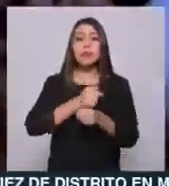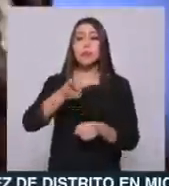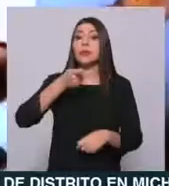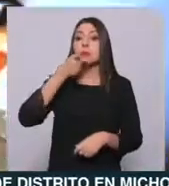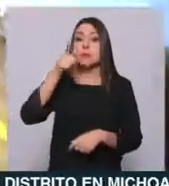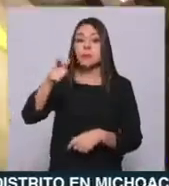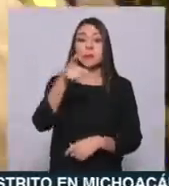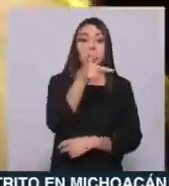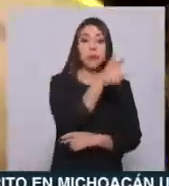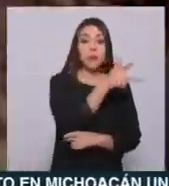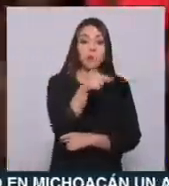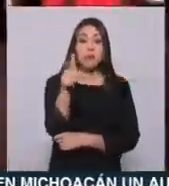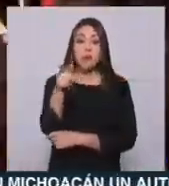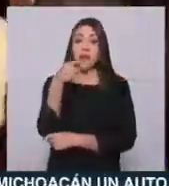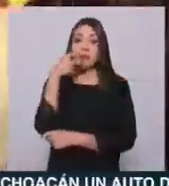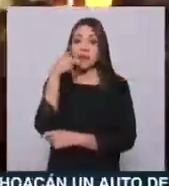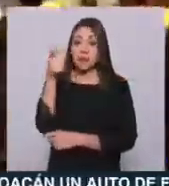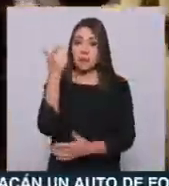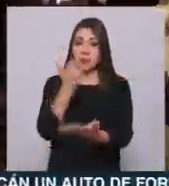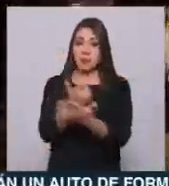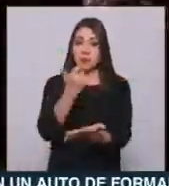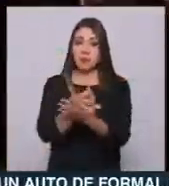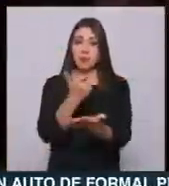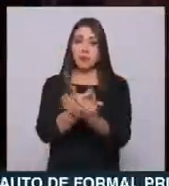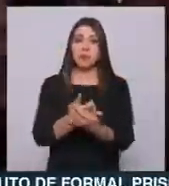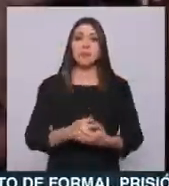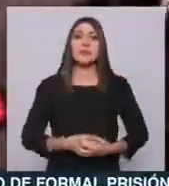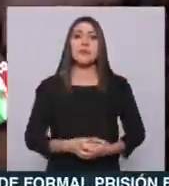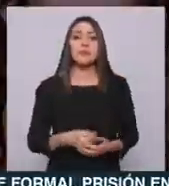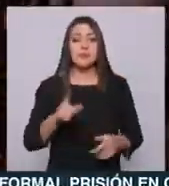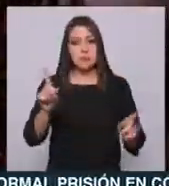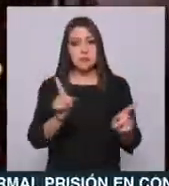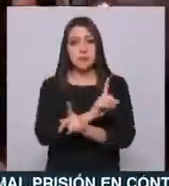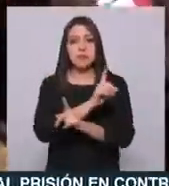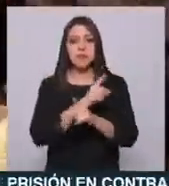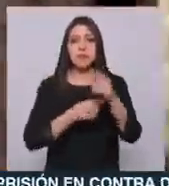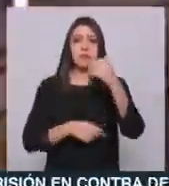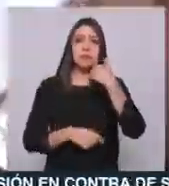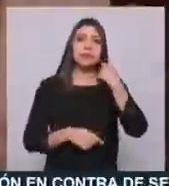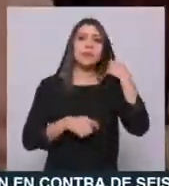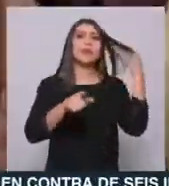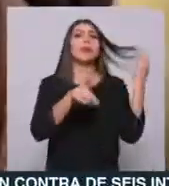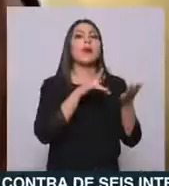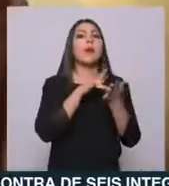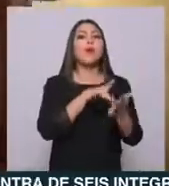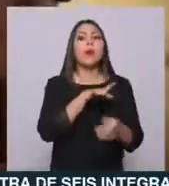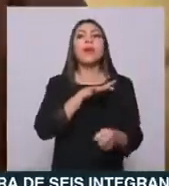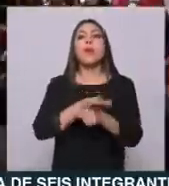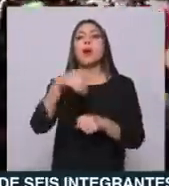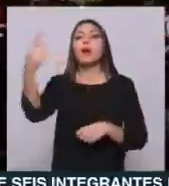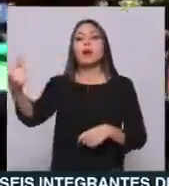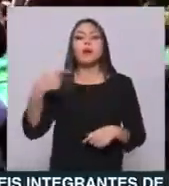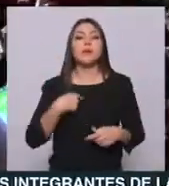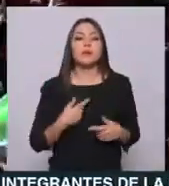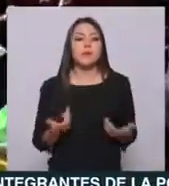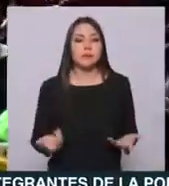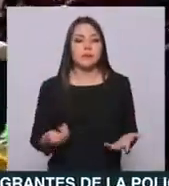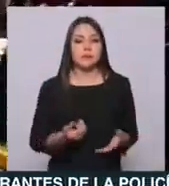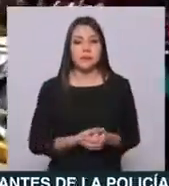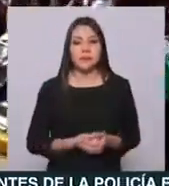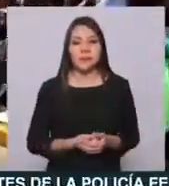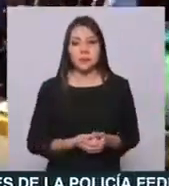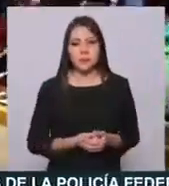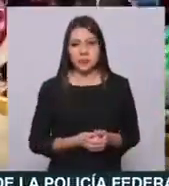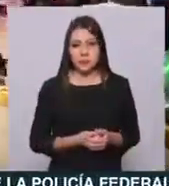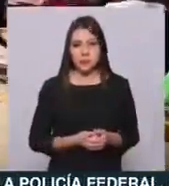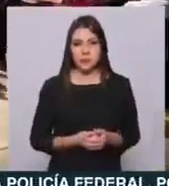estar captando los hechos. Señorita, ¿por qué quiere quitar el celular? ¿De qué lado están? Yo no estoy de ningún lado. Además de ellos,